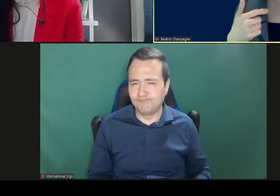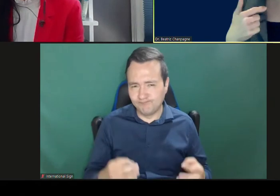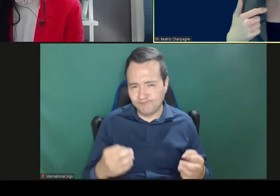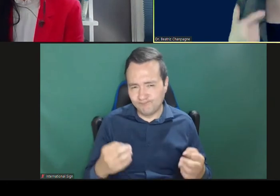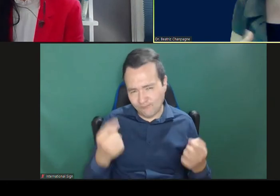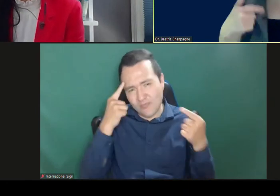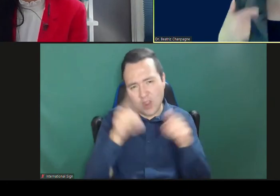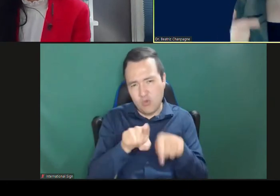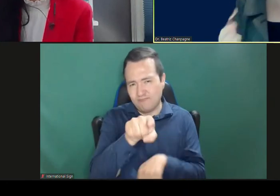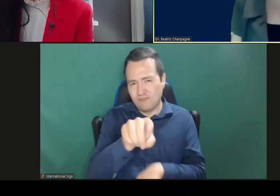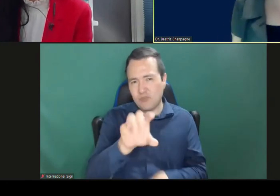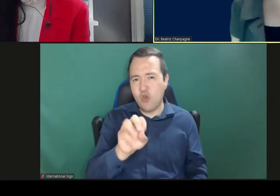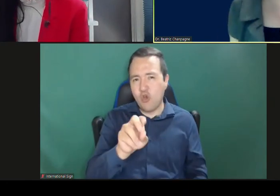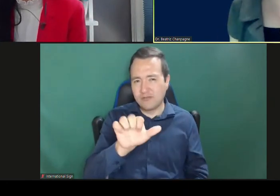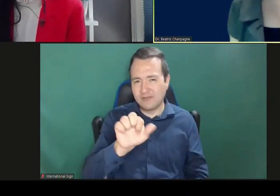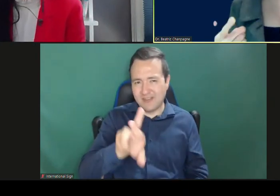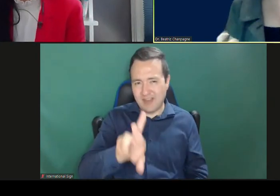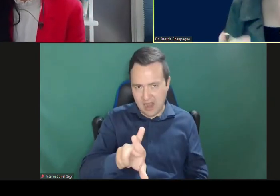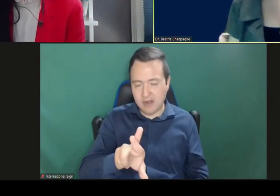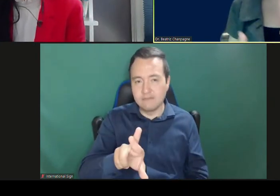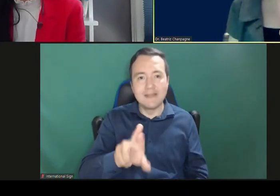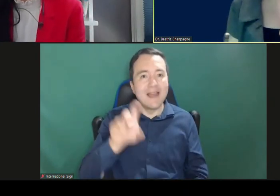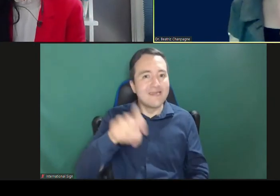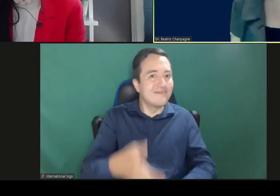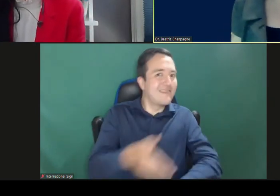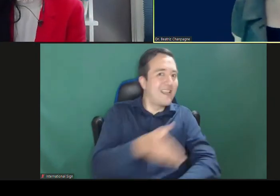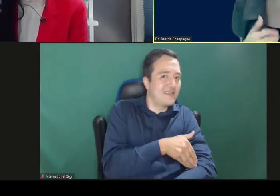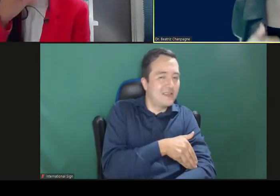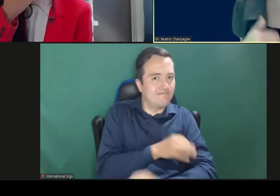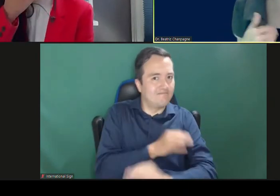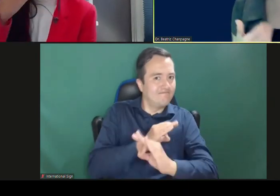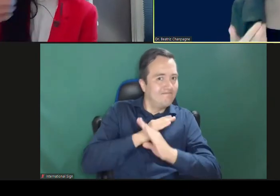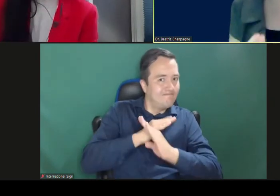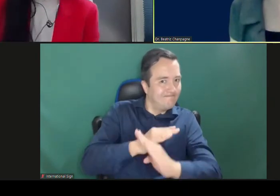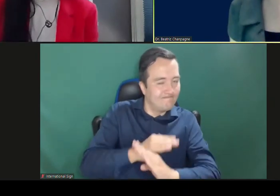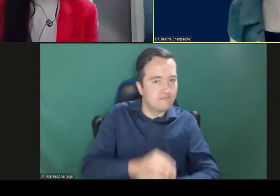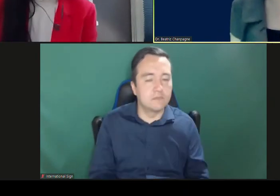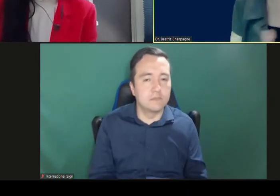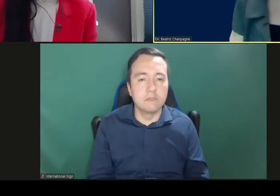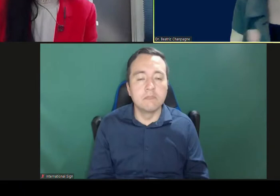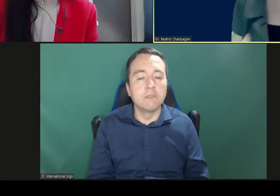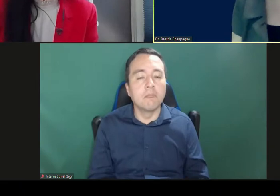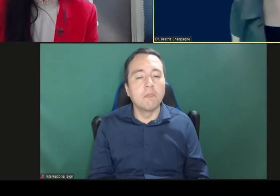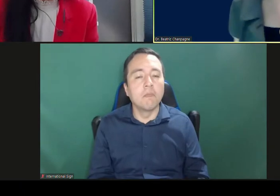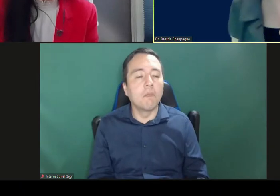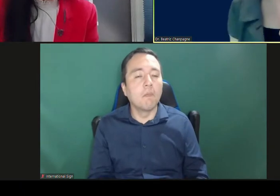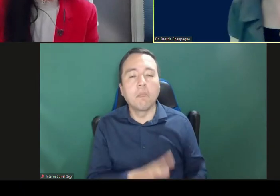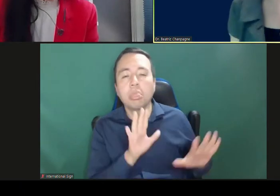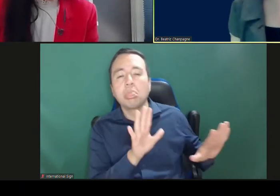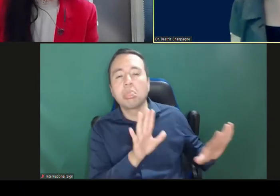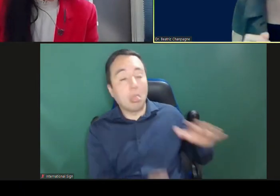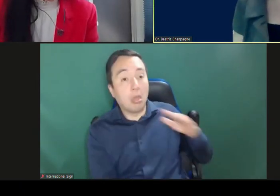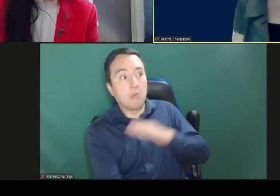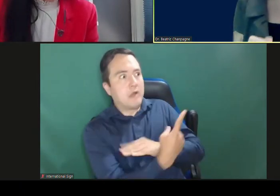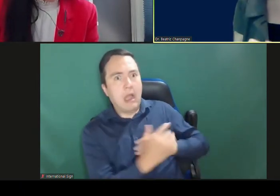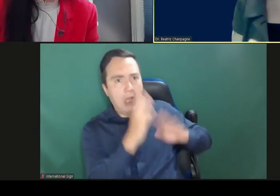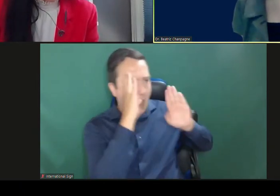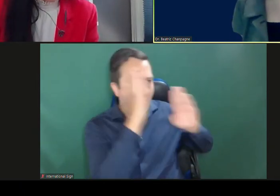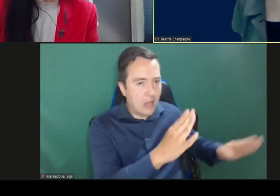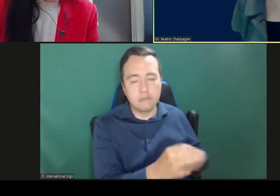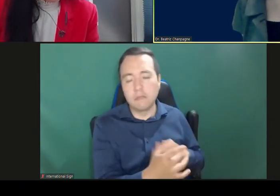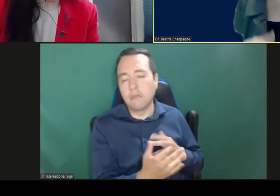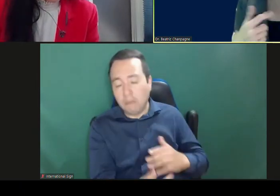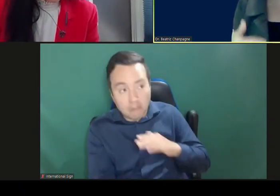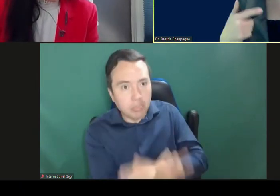que anticipar frecuentemente estamos en una posición de reaccionar y no es posible hacer eso hay que